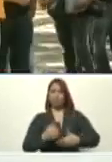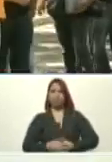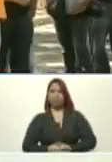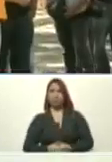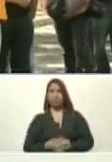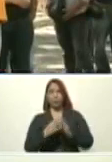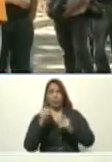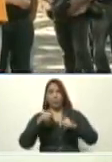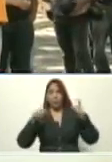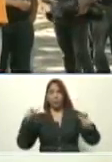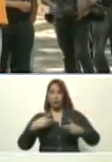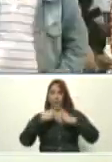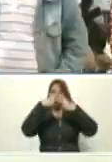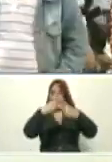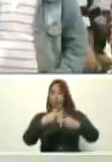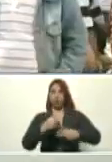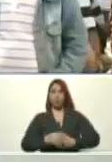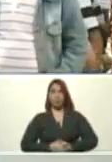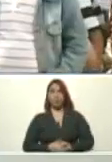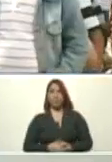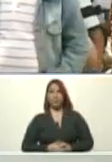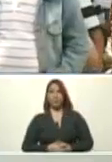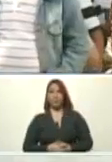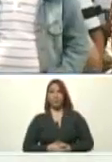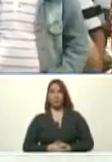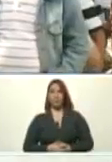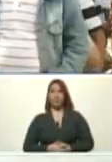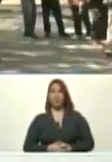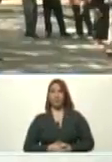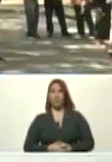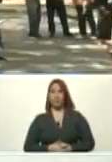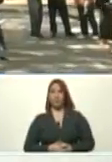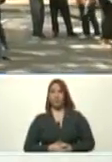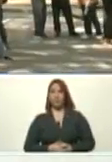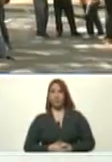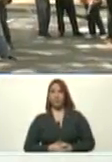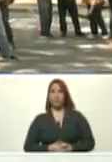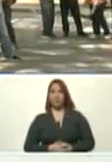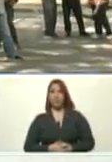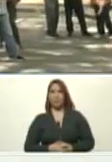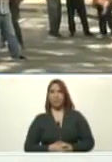todo el personal voluntario, para